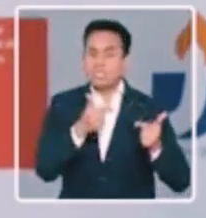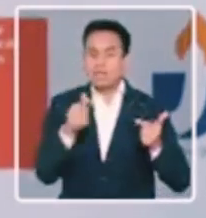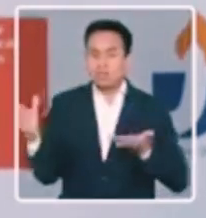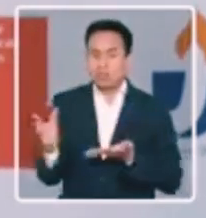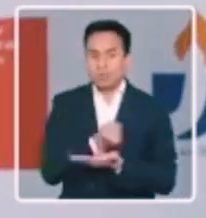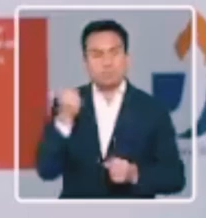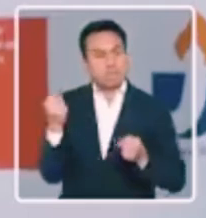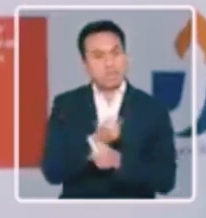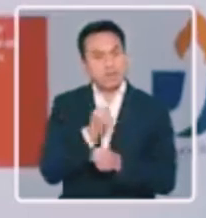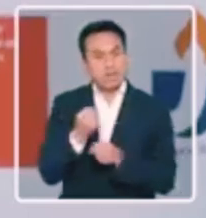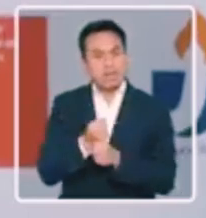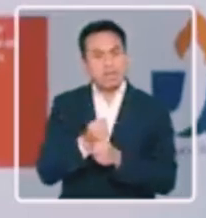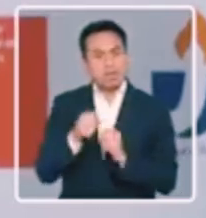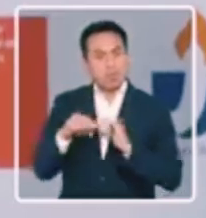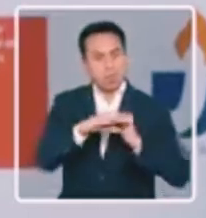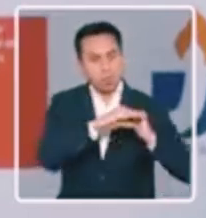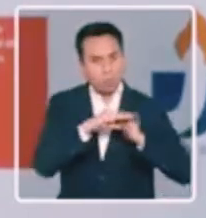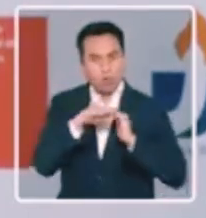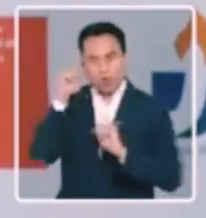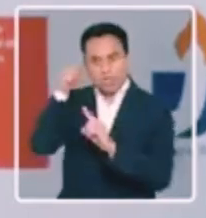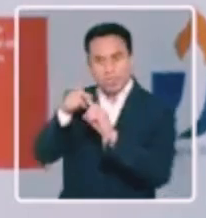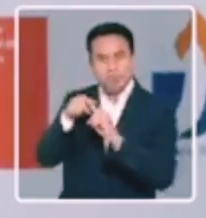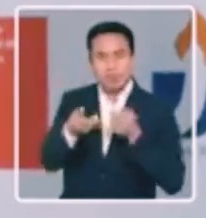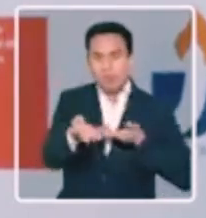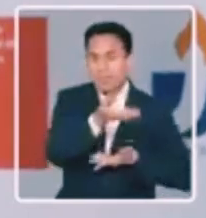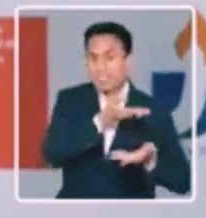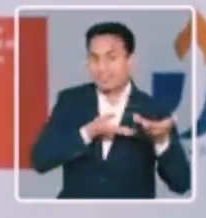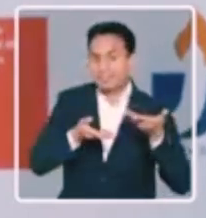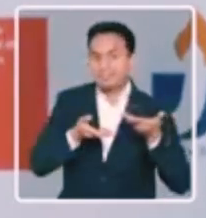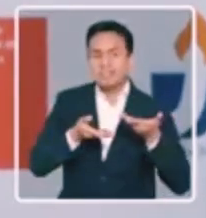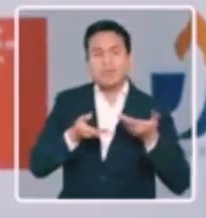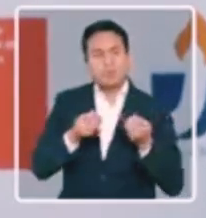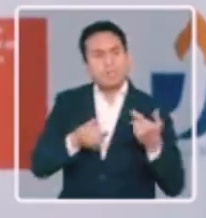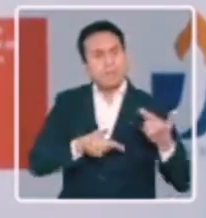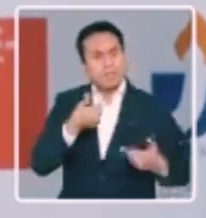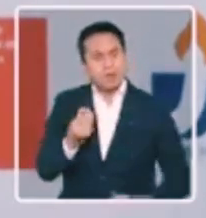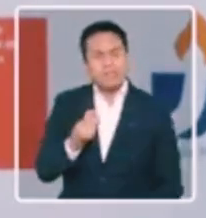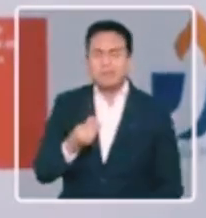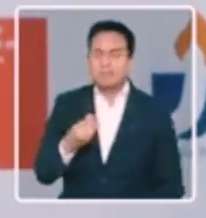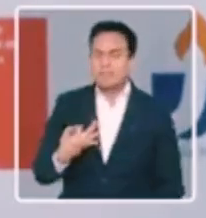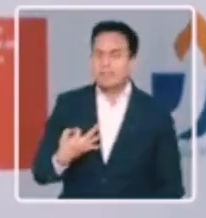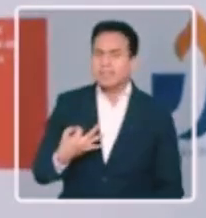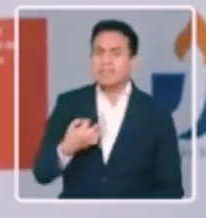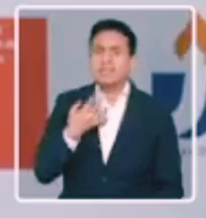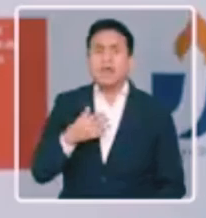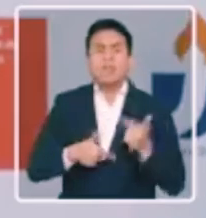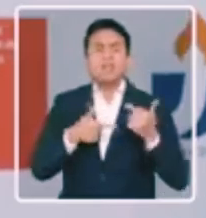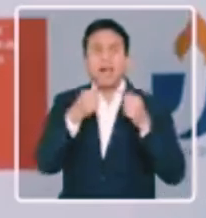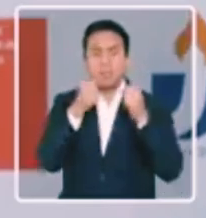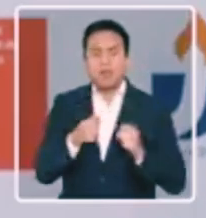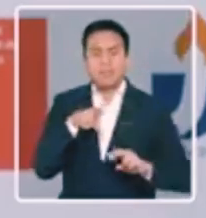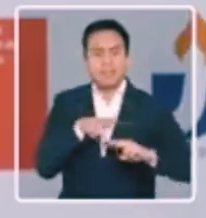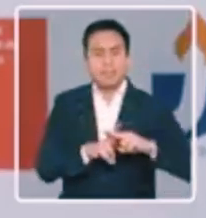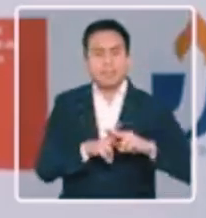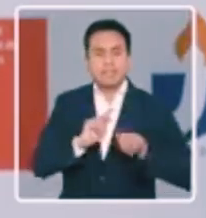logramos trabajar en común por objetivos compartidos se hace buena política y vale la pena la política puede ser una